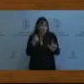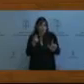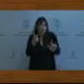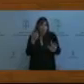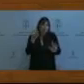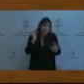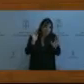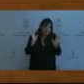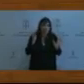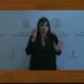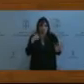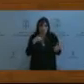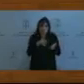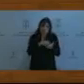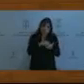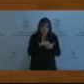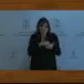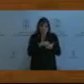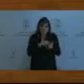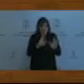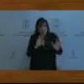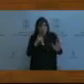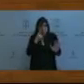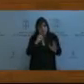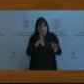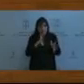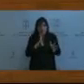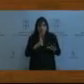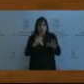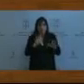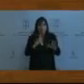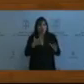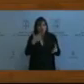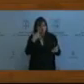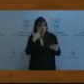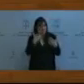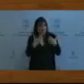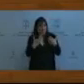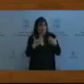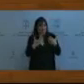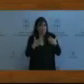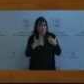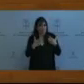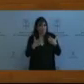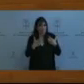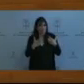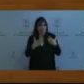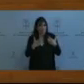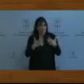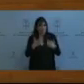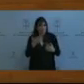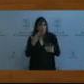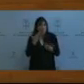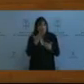destacar sobre todo el desconocimiento de la materia planteada en la misma que de alguna manera